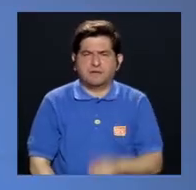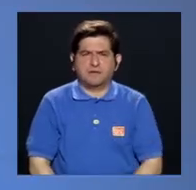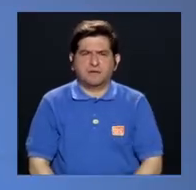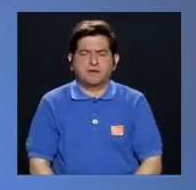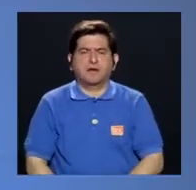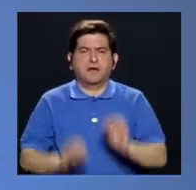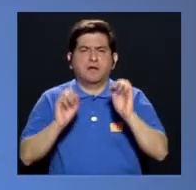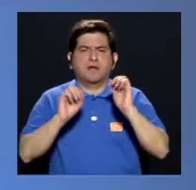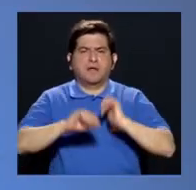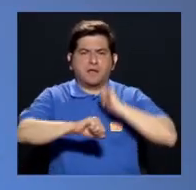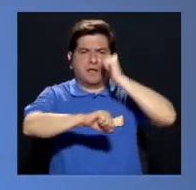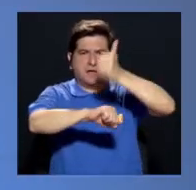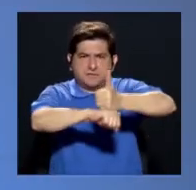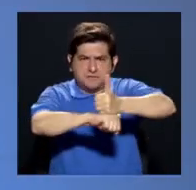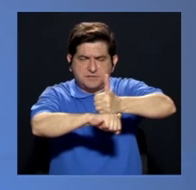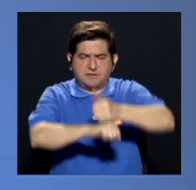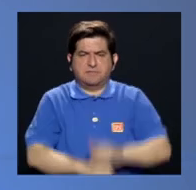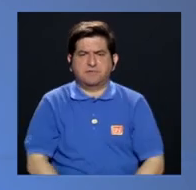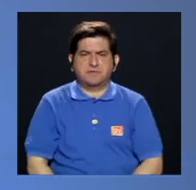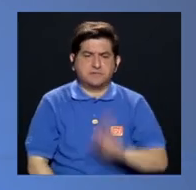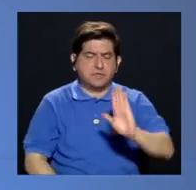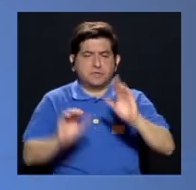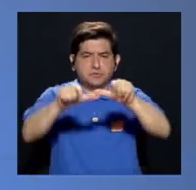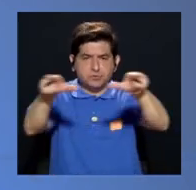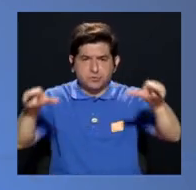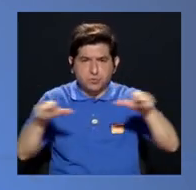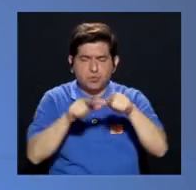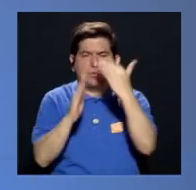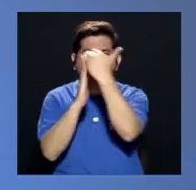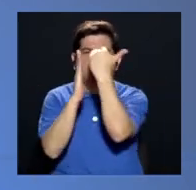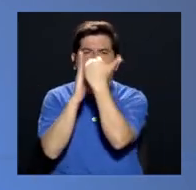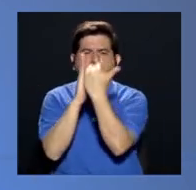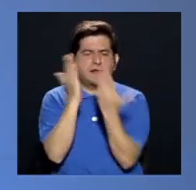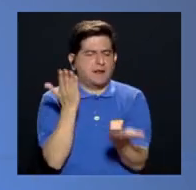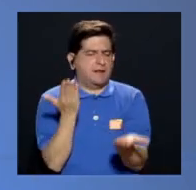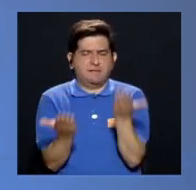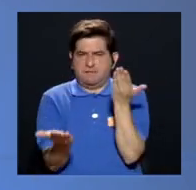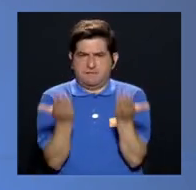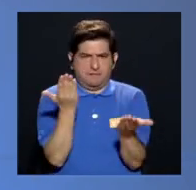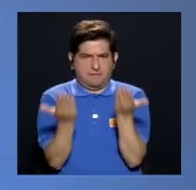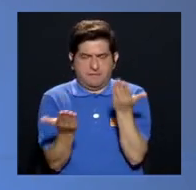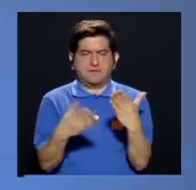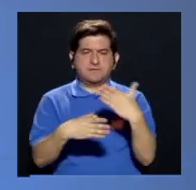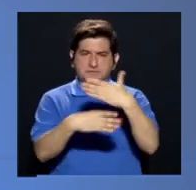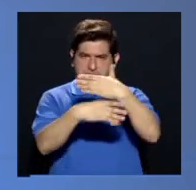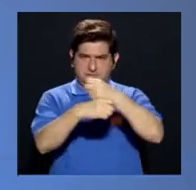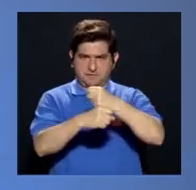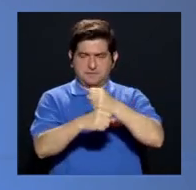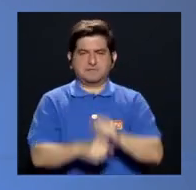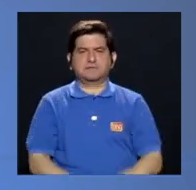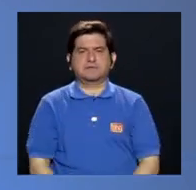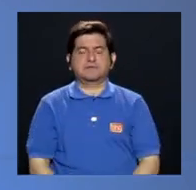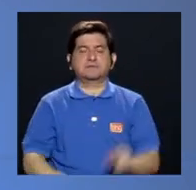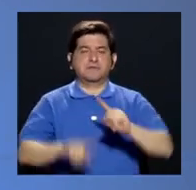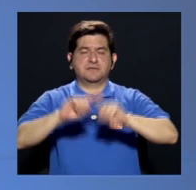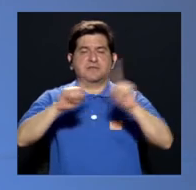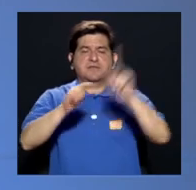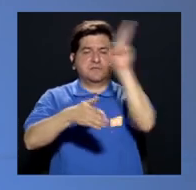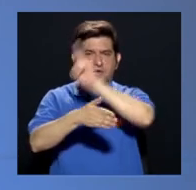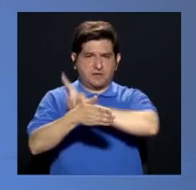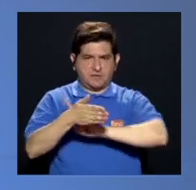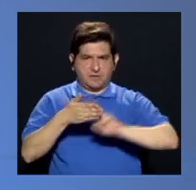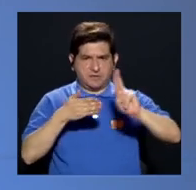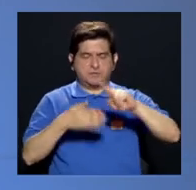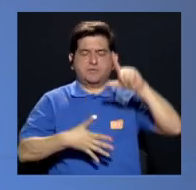su posicionamiento en las listas comparativas que se hace de las